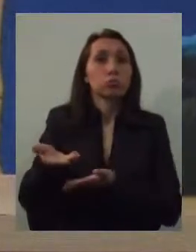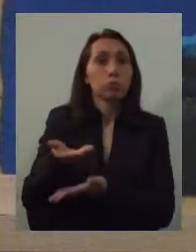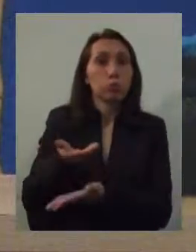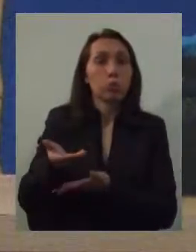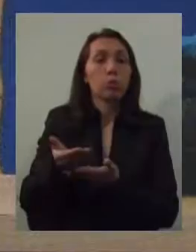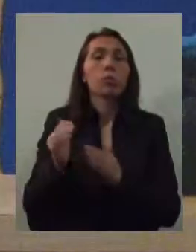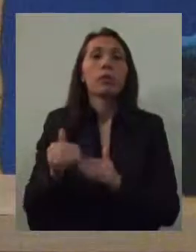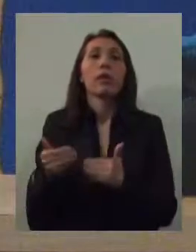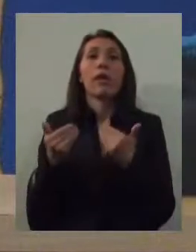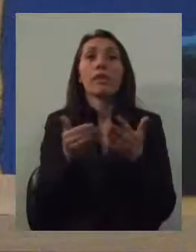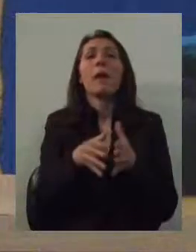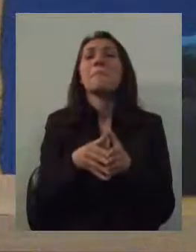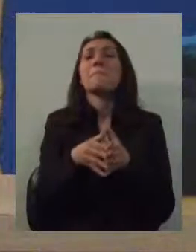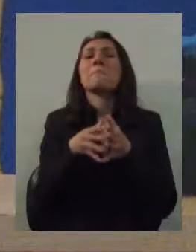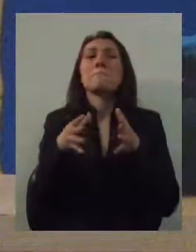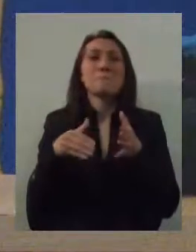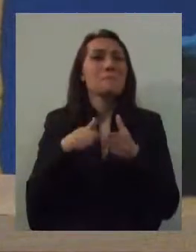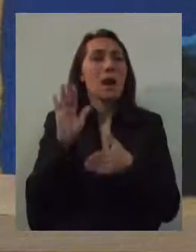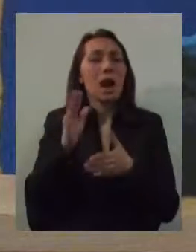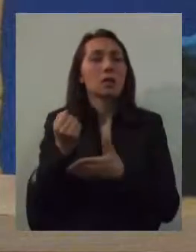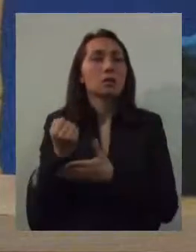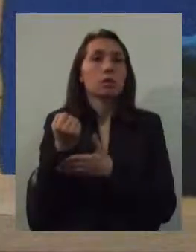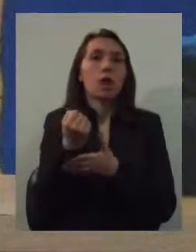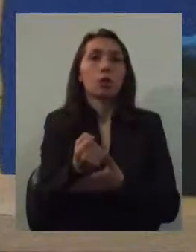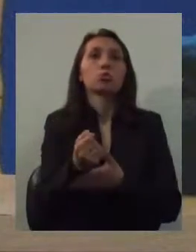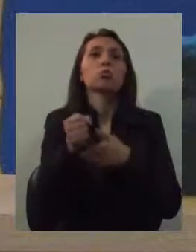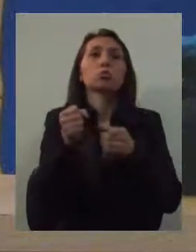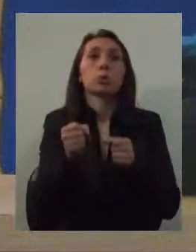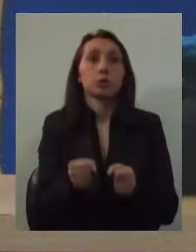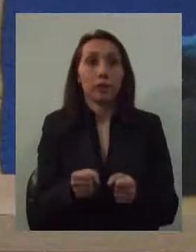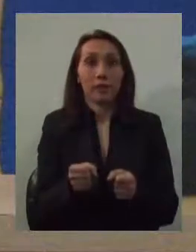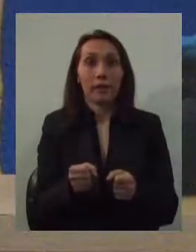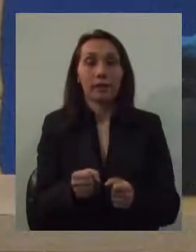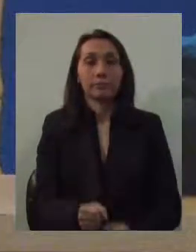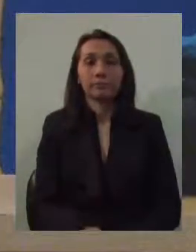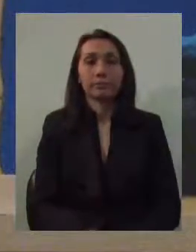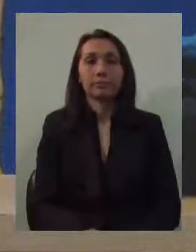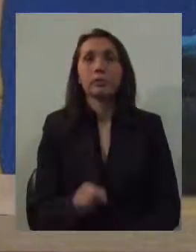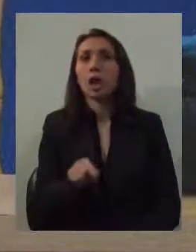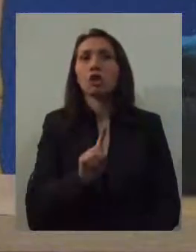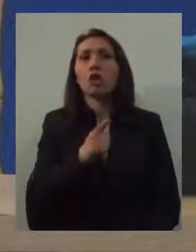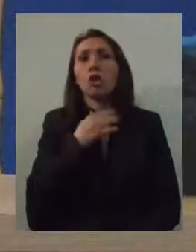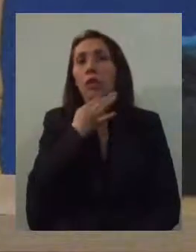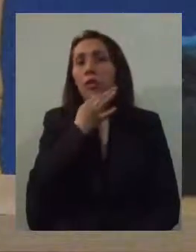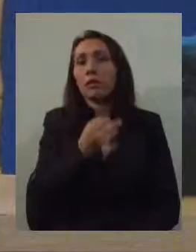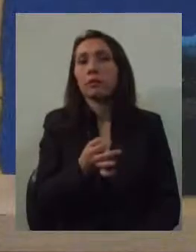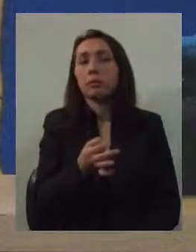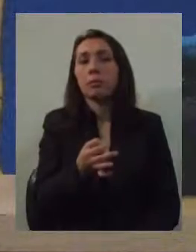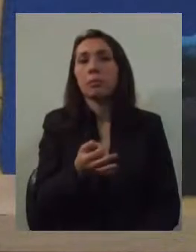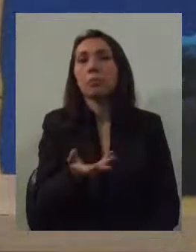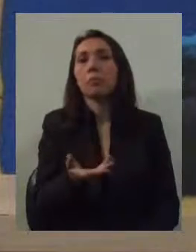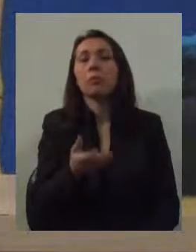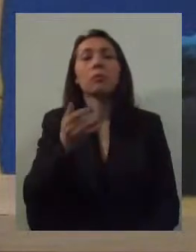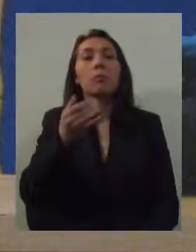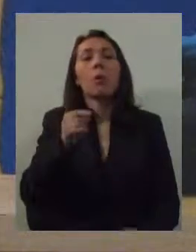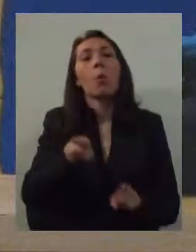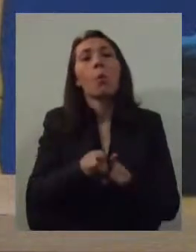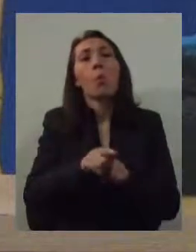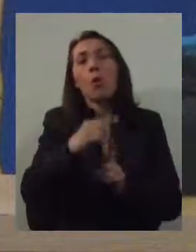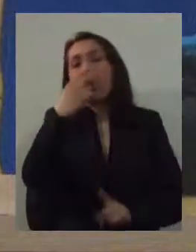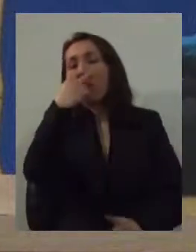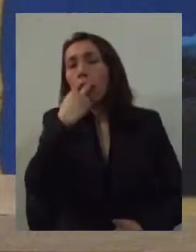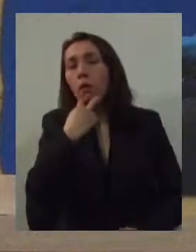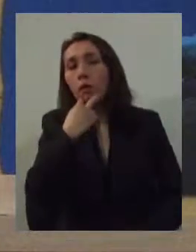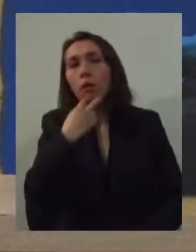materia de brindar la mayor cooperación posible. Esto no quiere decir estar ciegos y